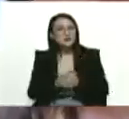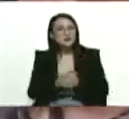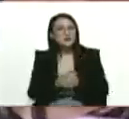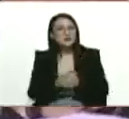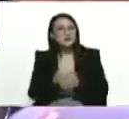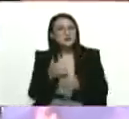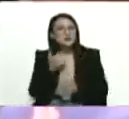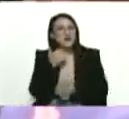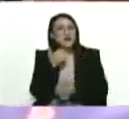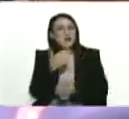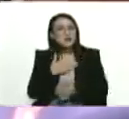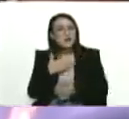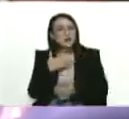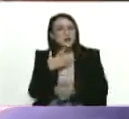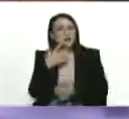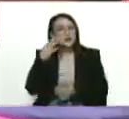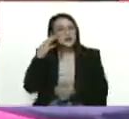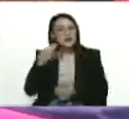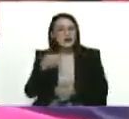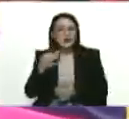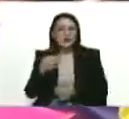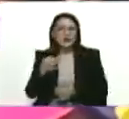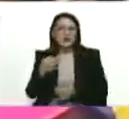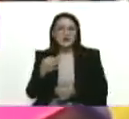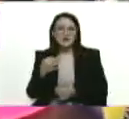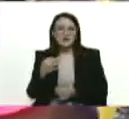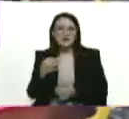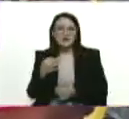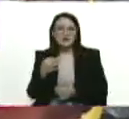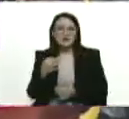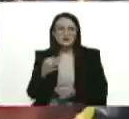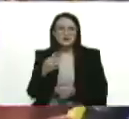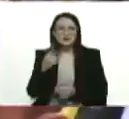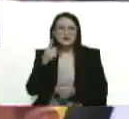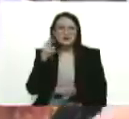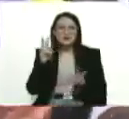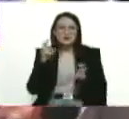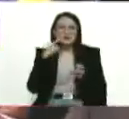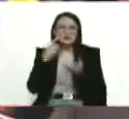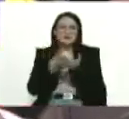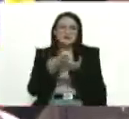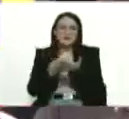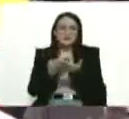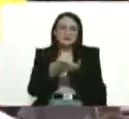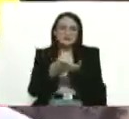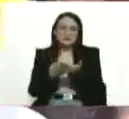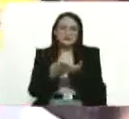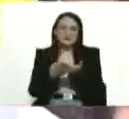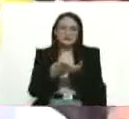puede creer que en el marco de las propuestas de los partidos y de los